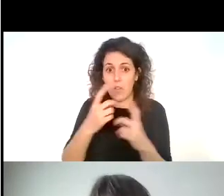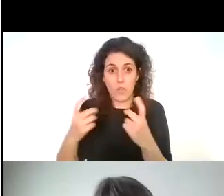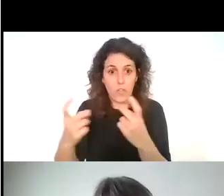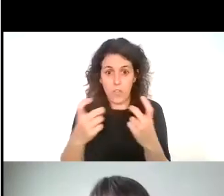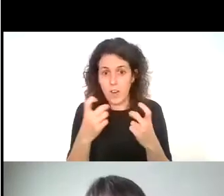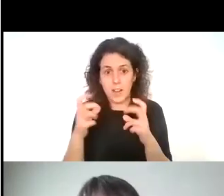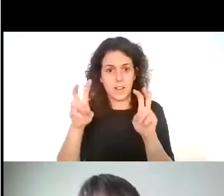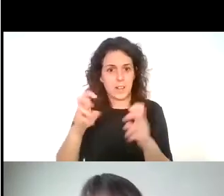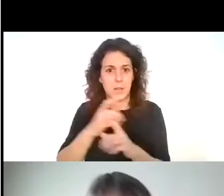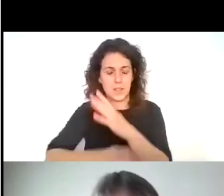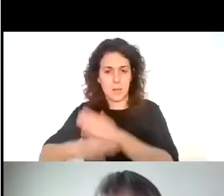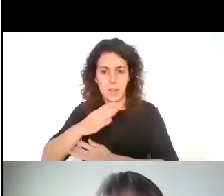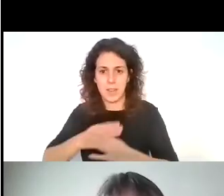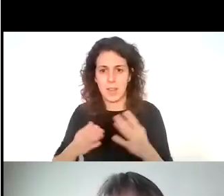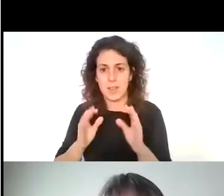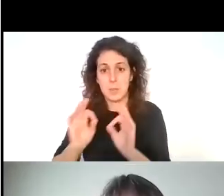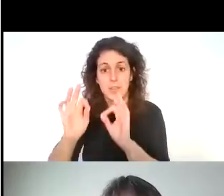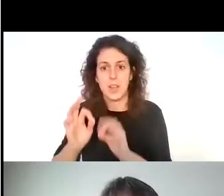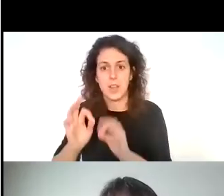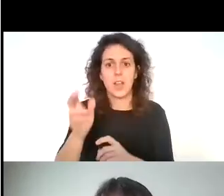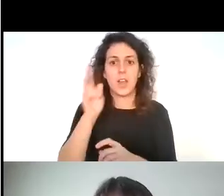en todos, pero en esos específicamente.